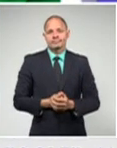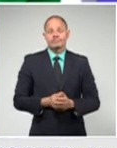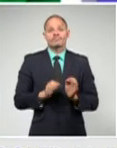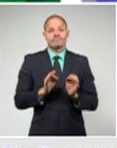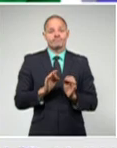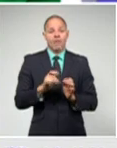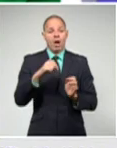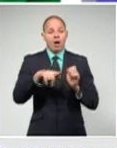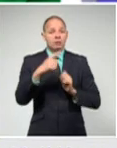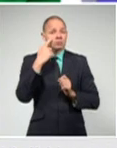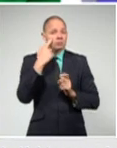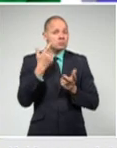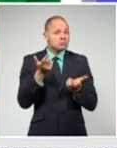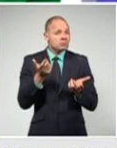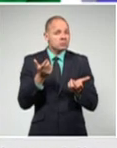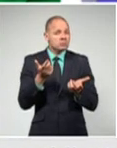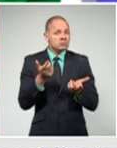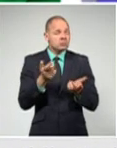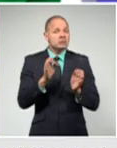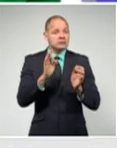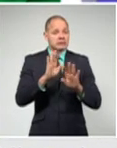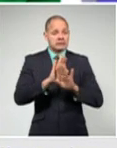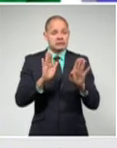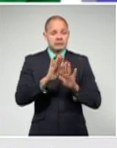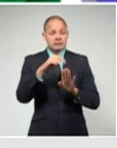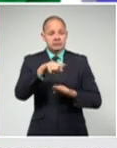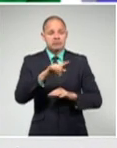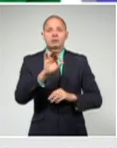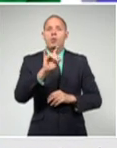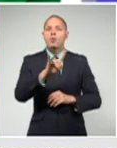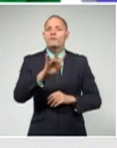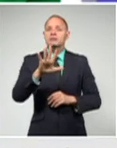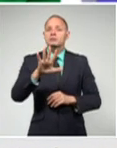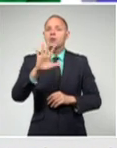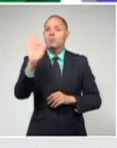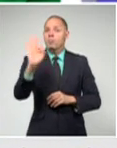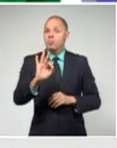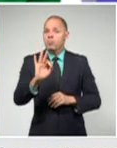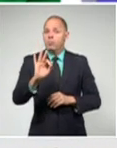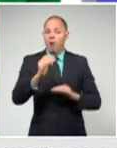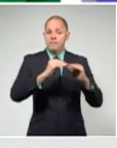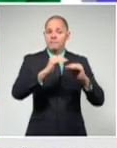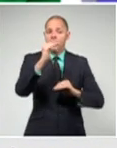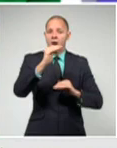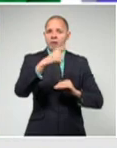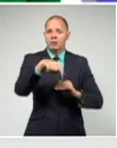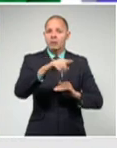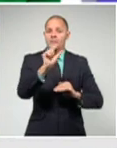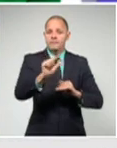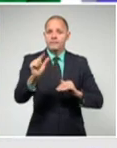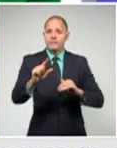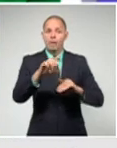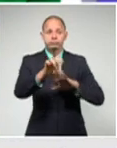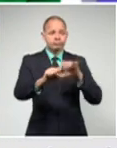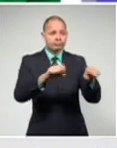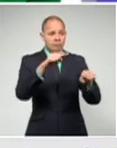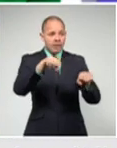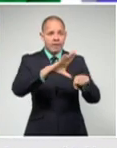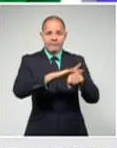prácticamente por encima del 95% de todos los pacientes que se diagnostican en Cuba.